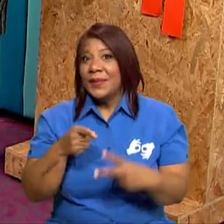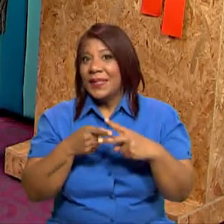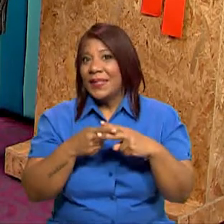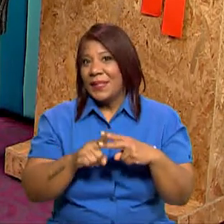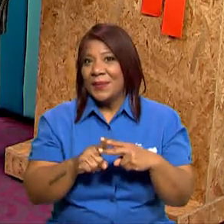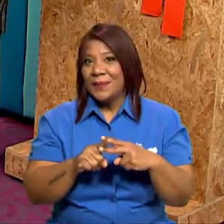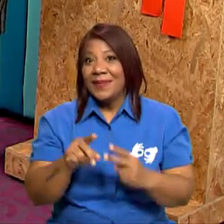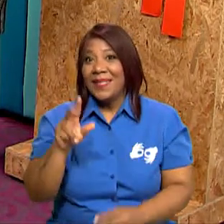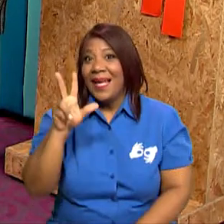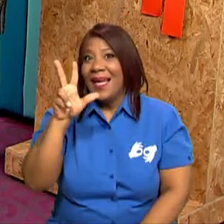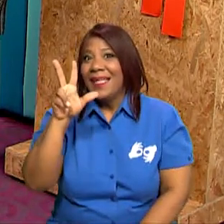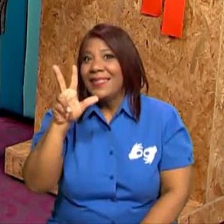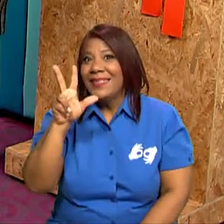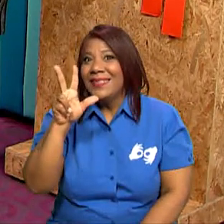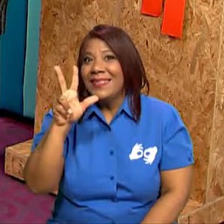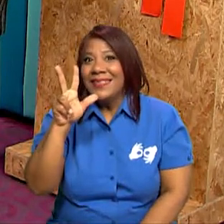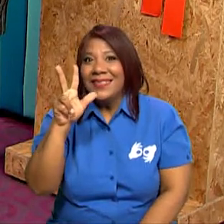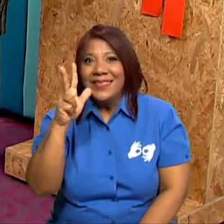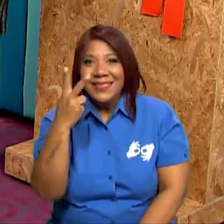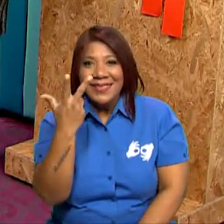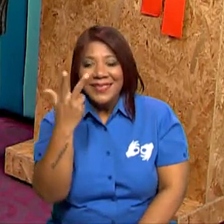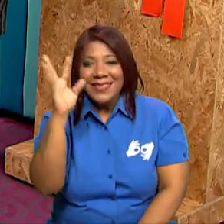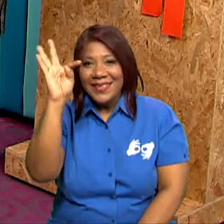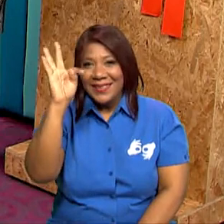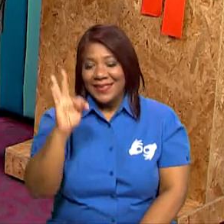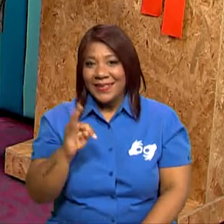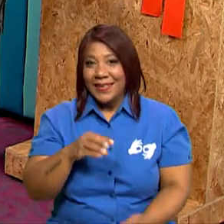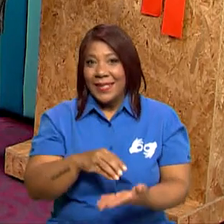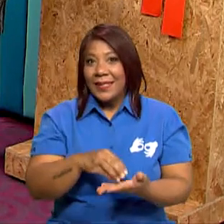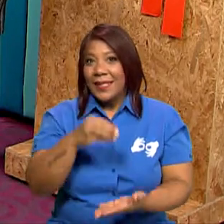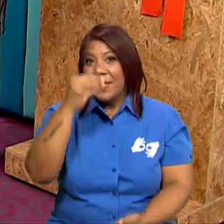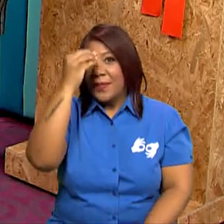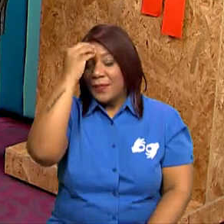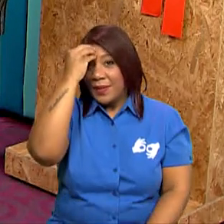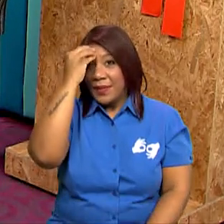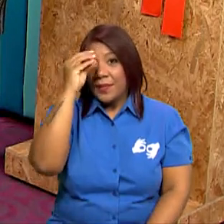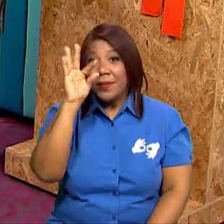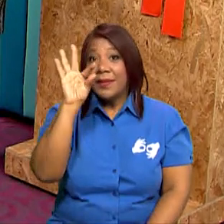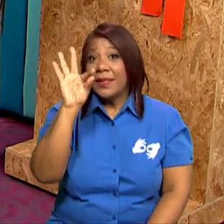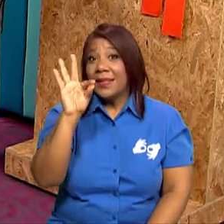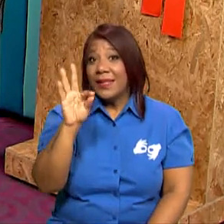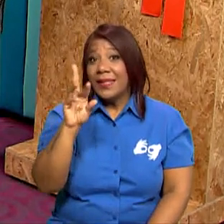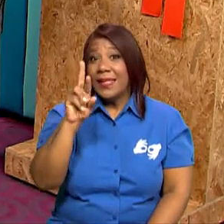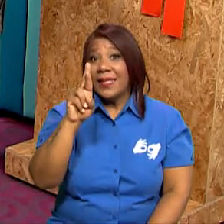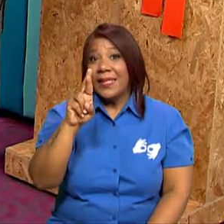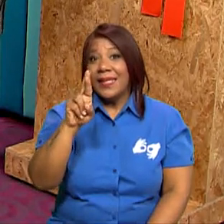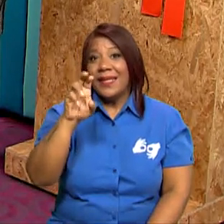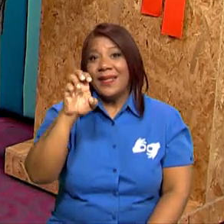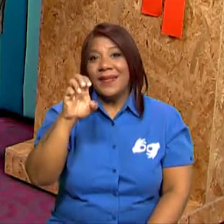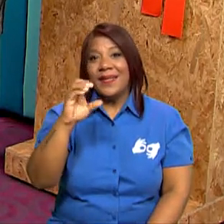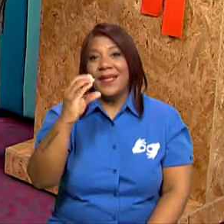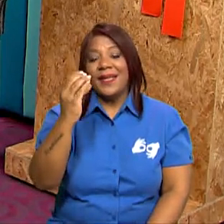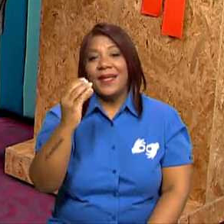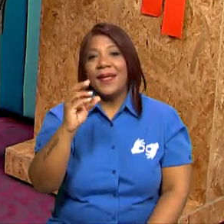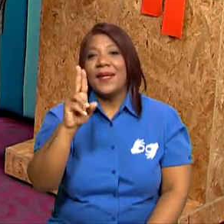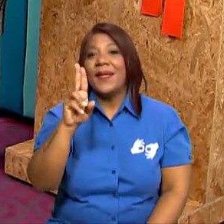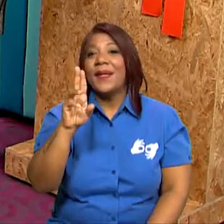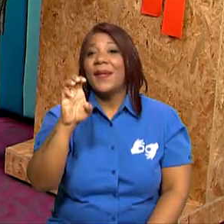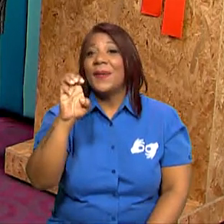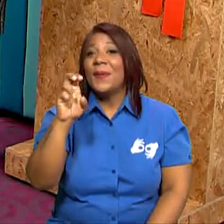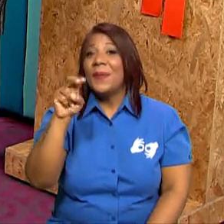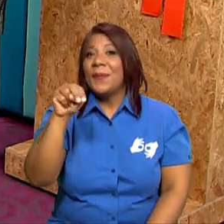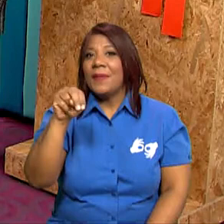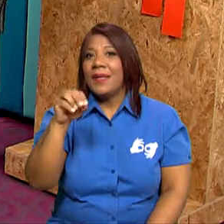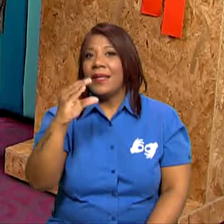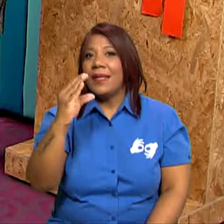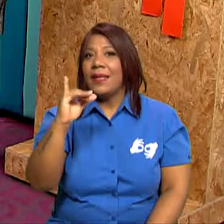tercer trimestre, estaremos aprendiendo sobre la frecuencia absoluta, la frecuencia relativa y sobre las gráficas.